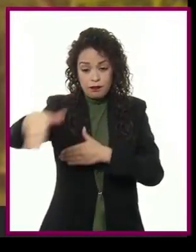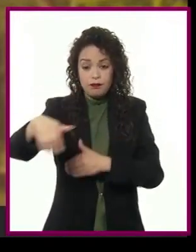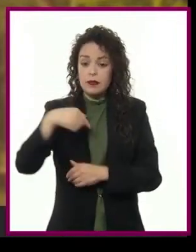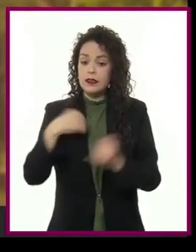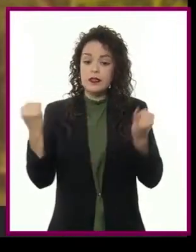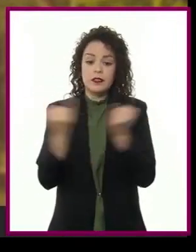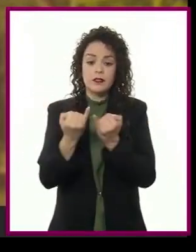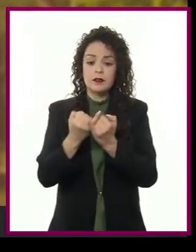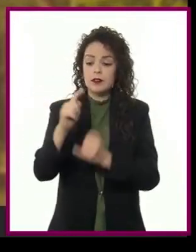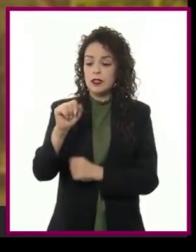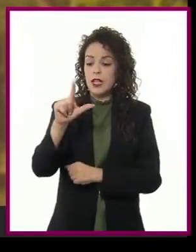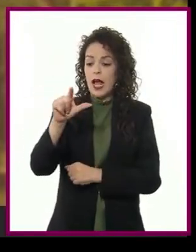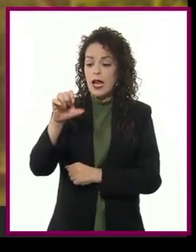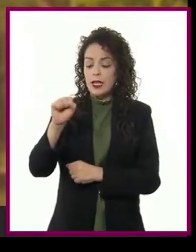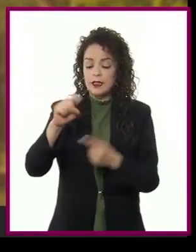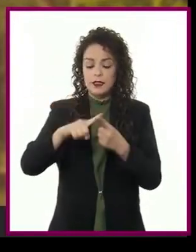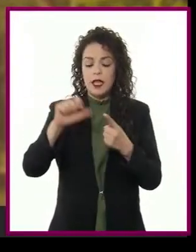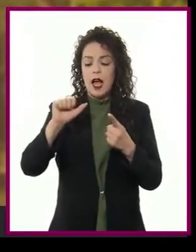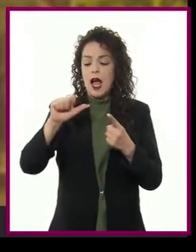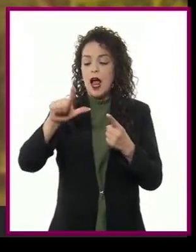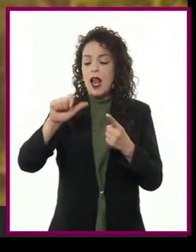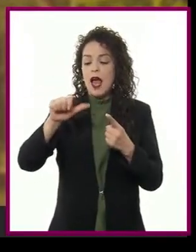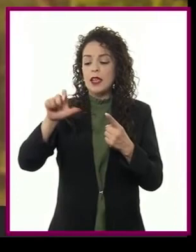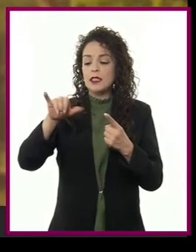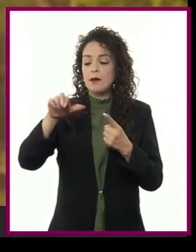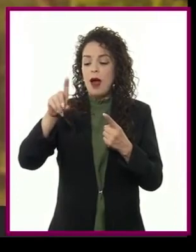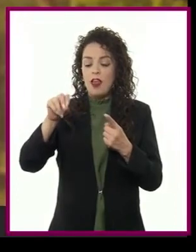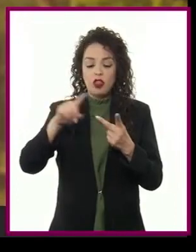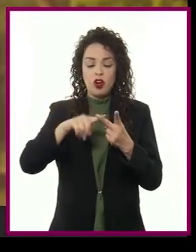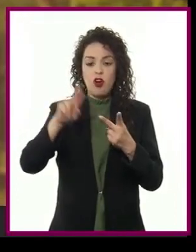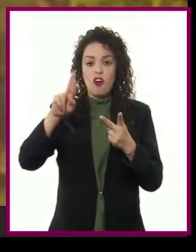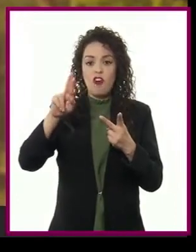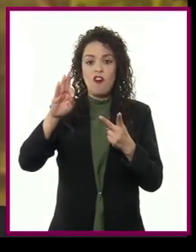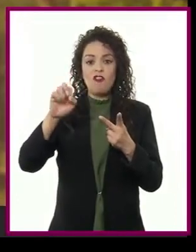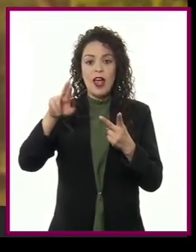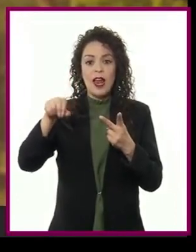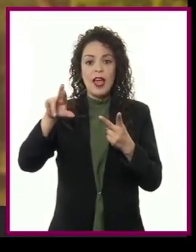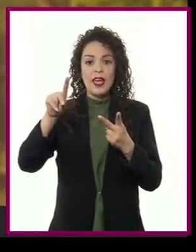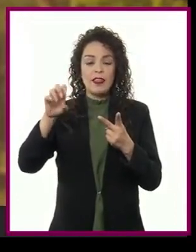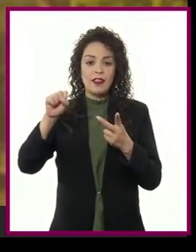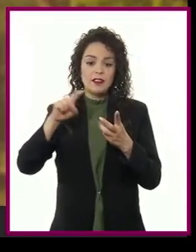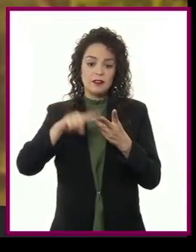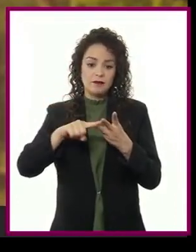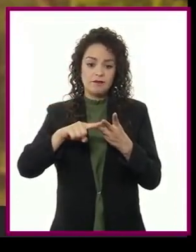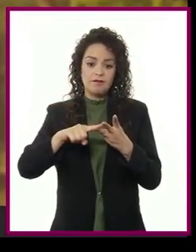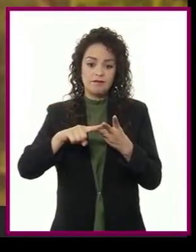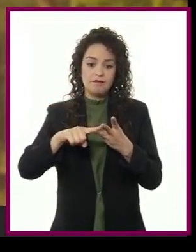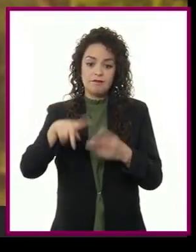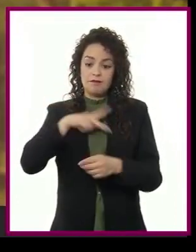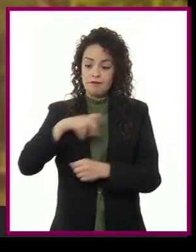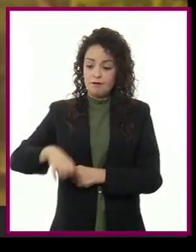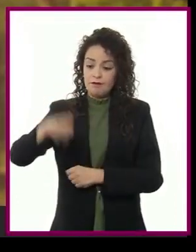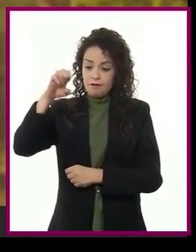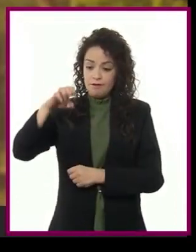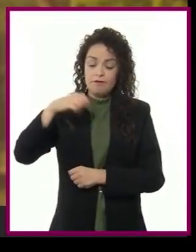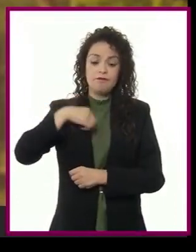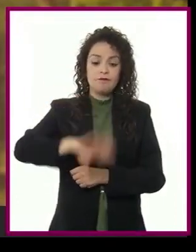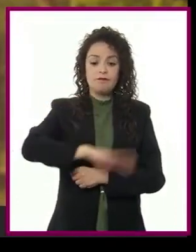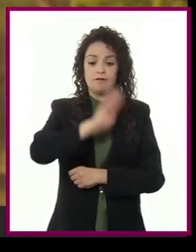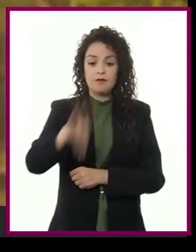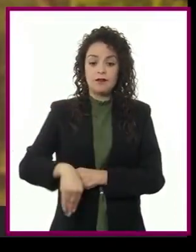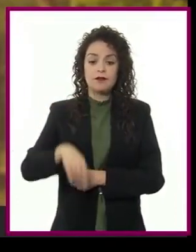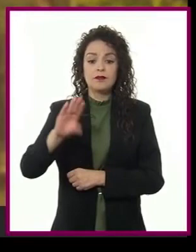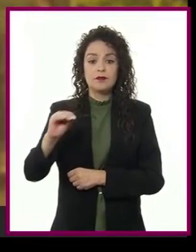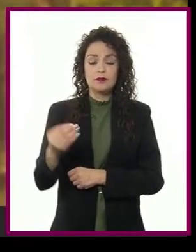Tales, Anaximandro y Feréquides. Fallecí a una edad avanzada, según los registros, de 94